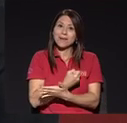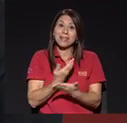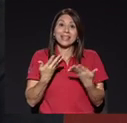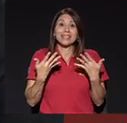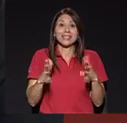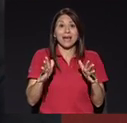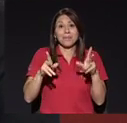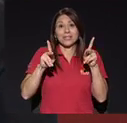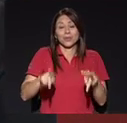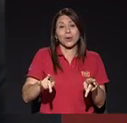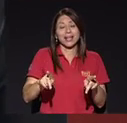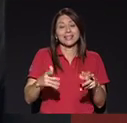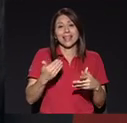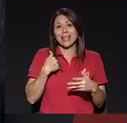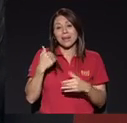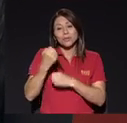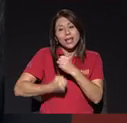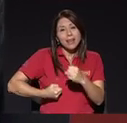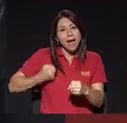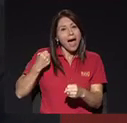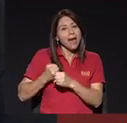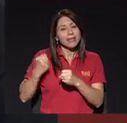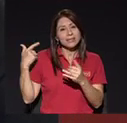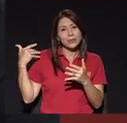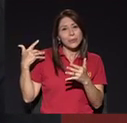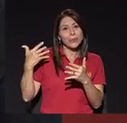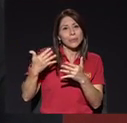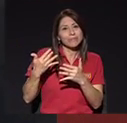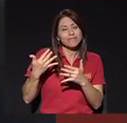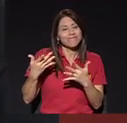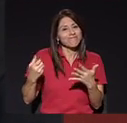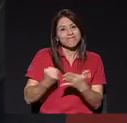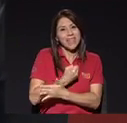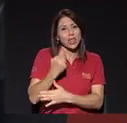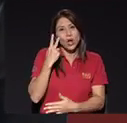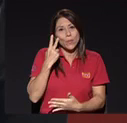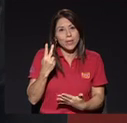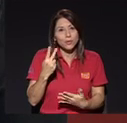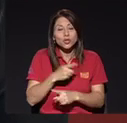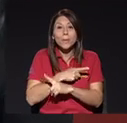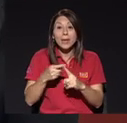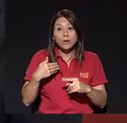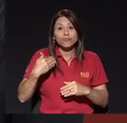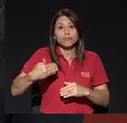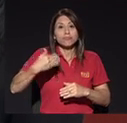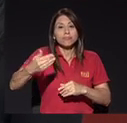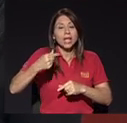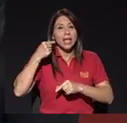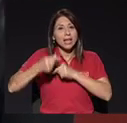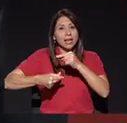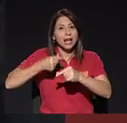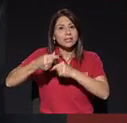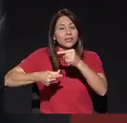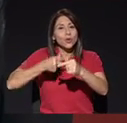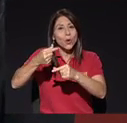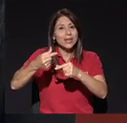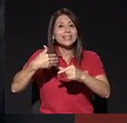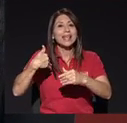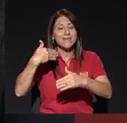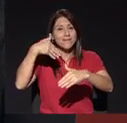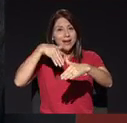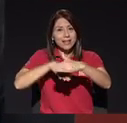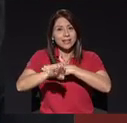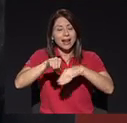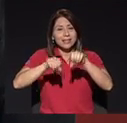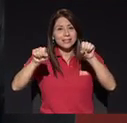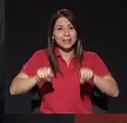tenemos edades recorridas, probablemente no lo vimos, pero vienen generaciones que van a entrar al